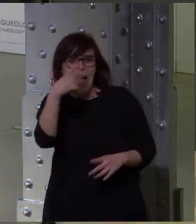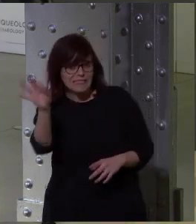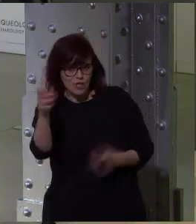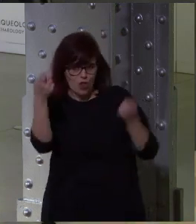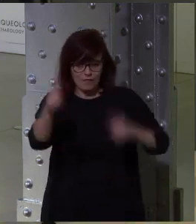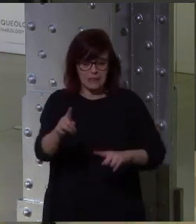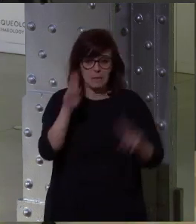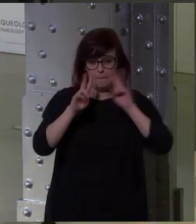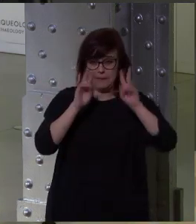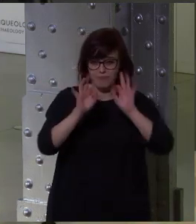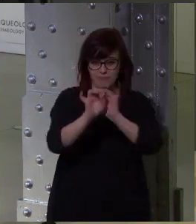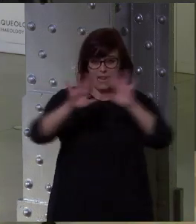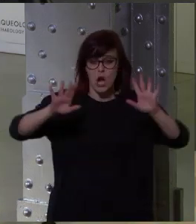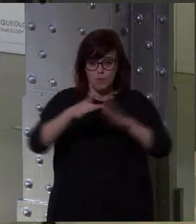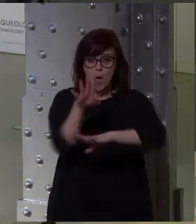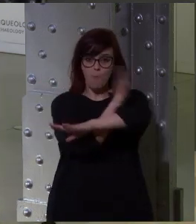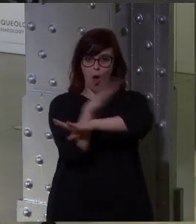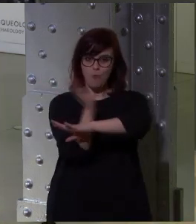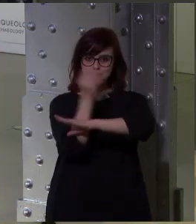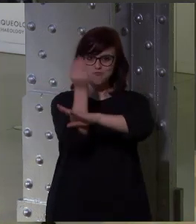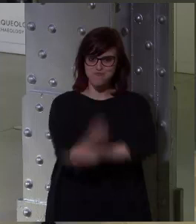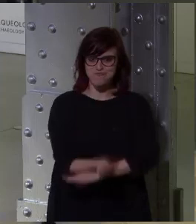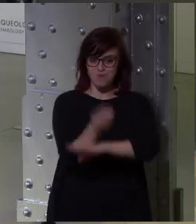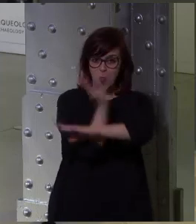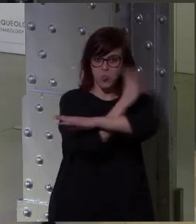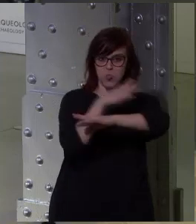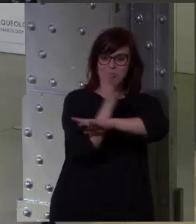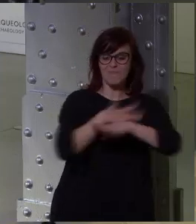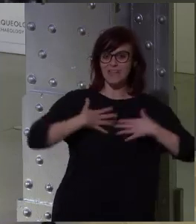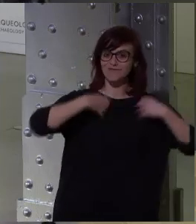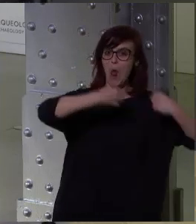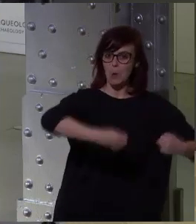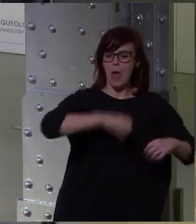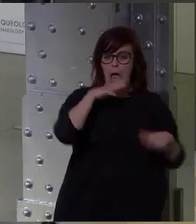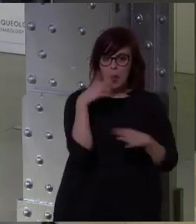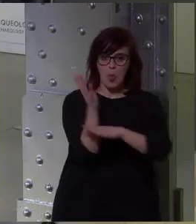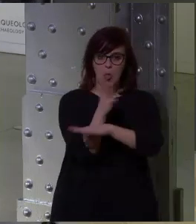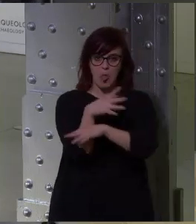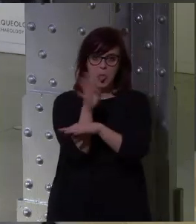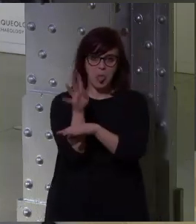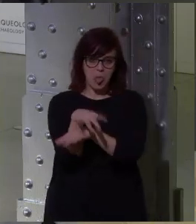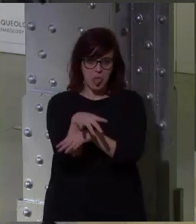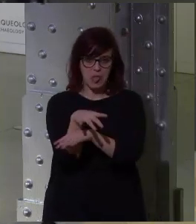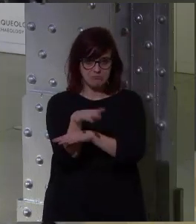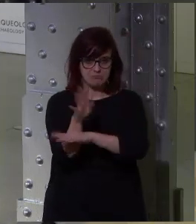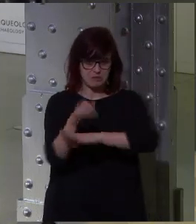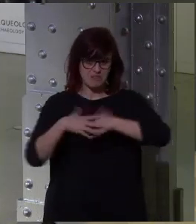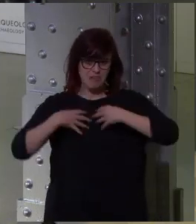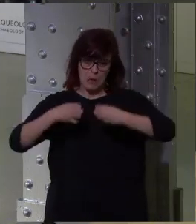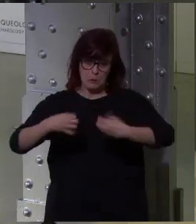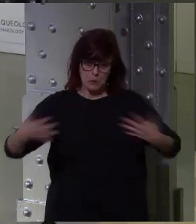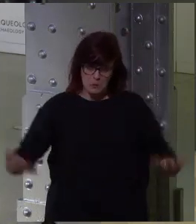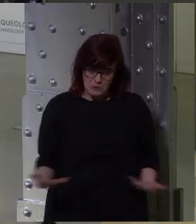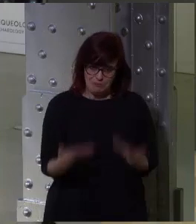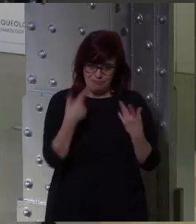para daros cuenta. La otra era una pradera que rebosaba salud, y esta rebosa mala salud, tiene muy